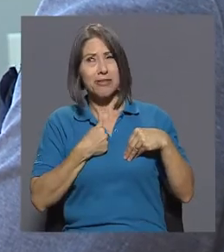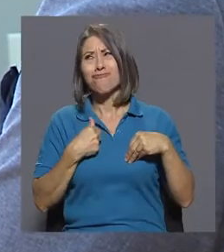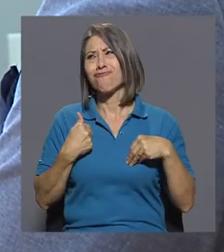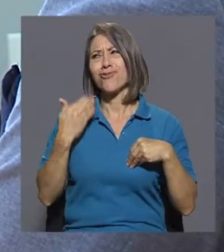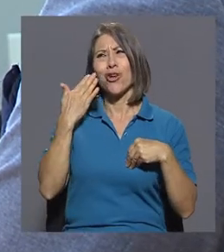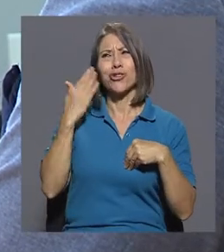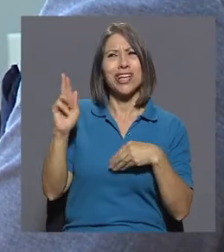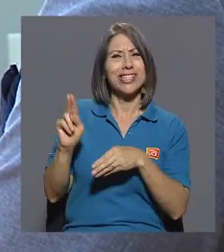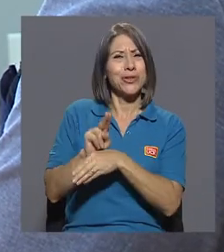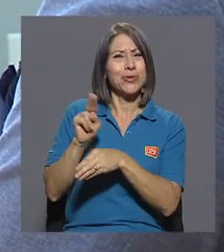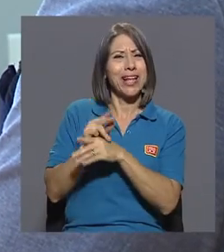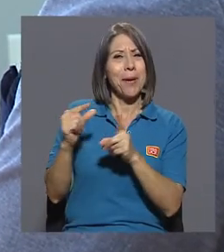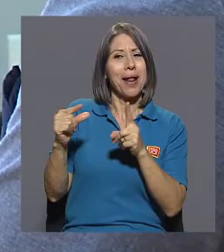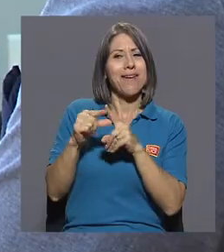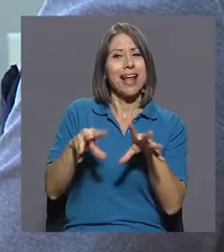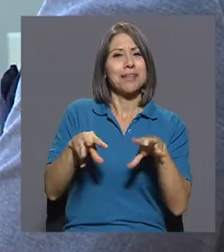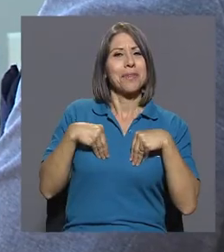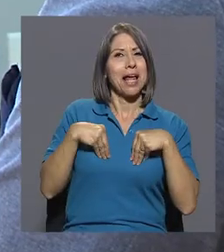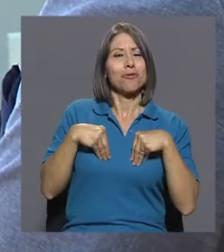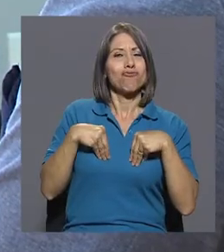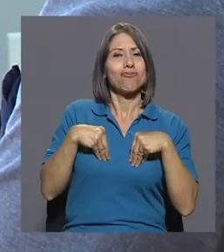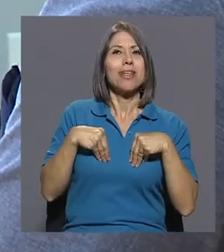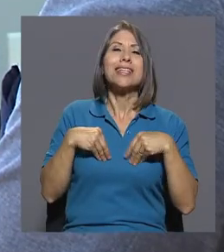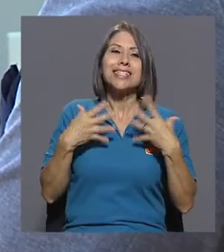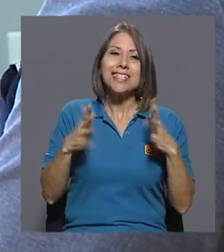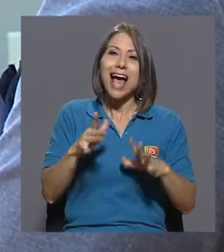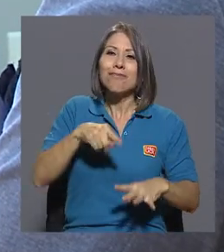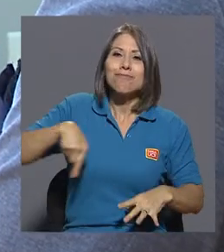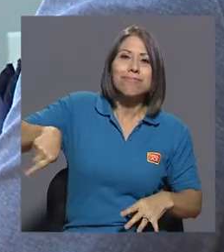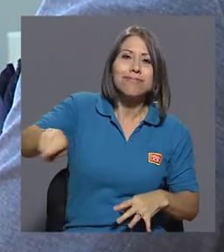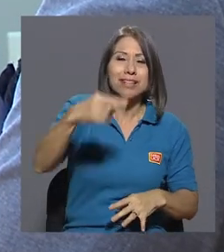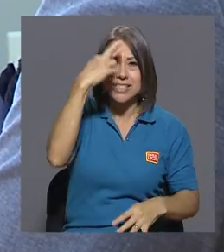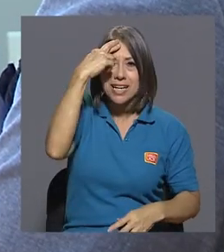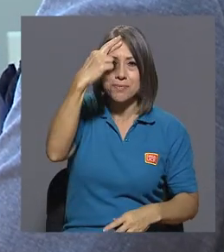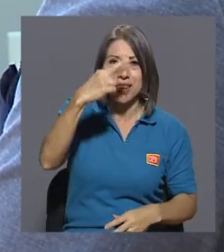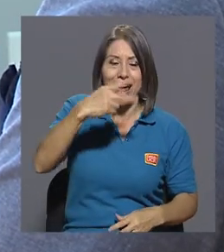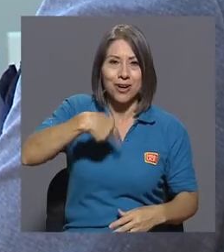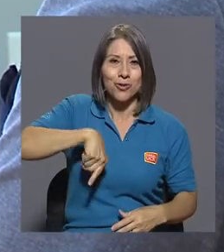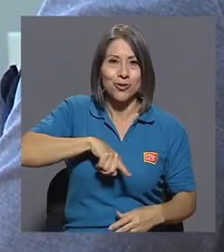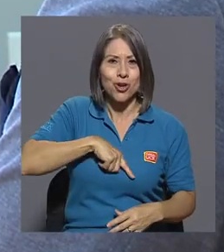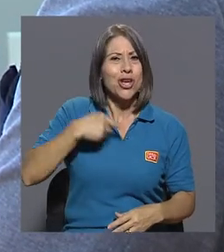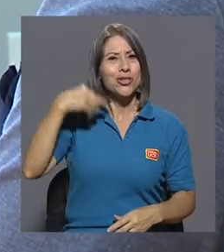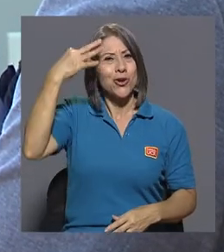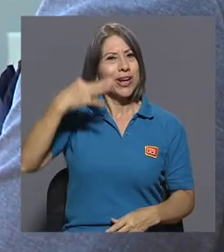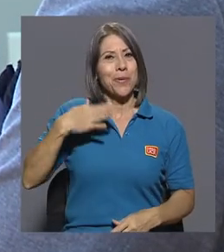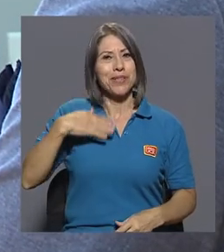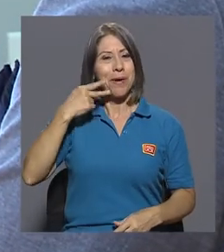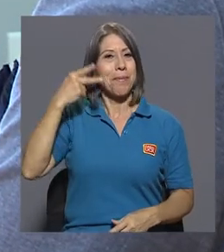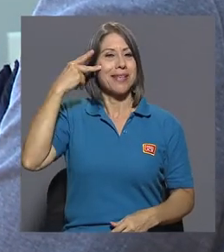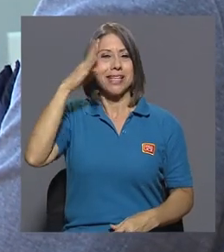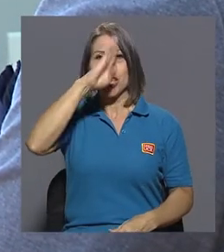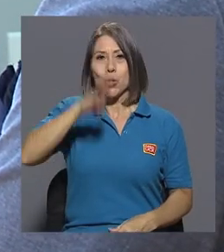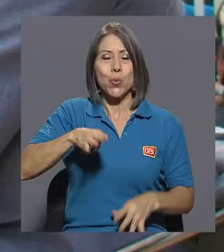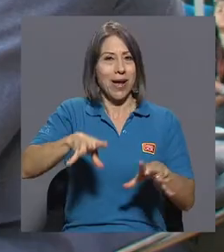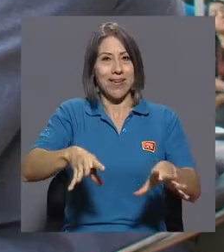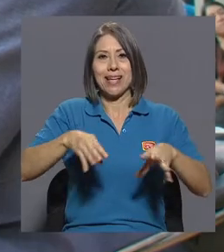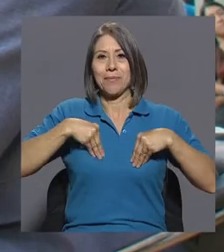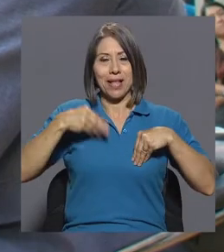aceptar, a respetarnos. Yo creo que mis papás nunca van a aceptar el homosexualismo como